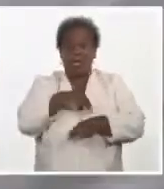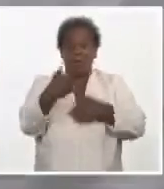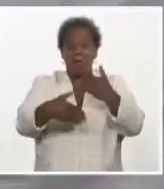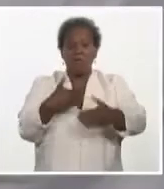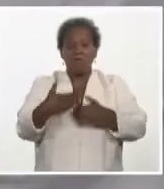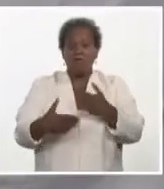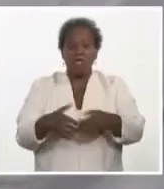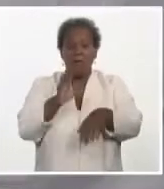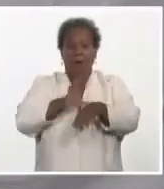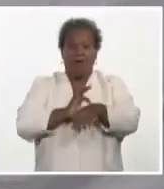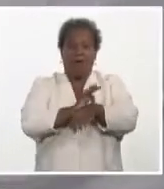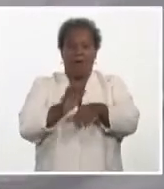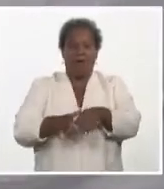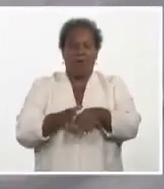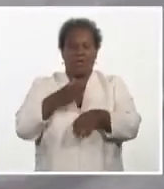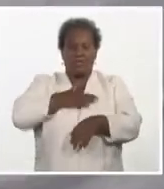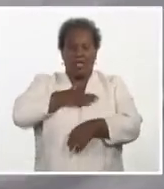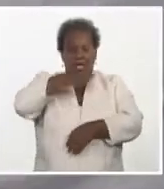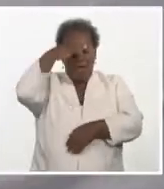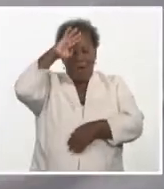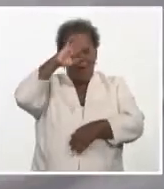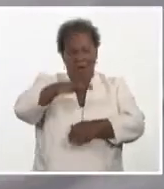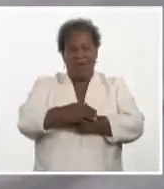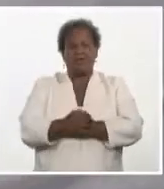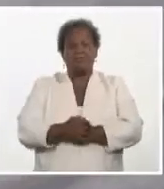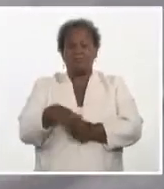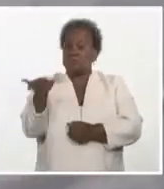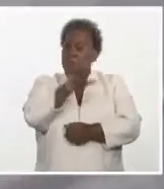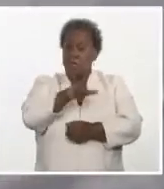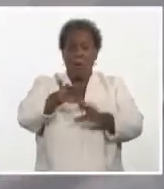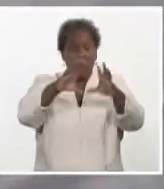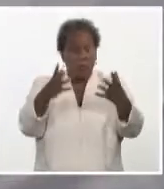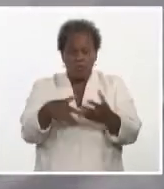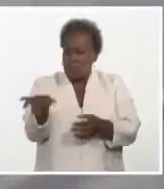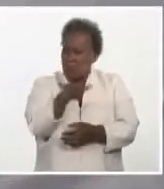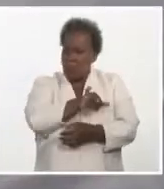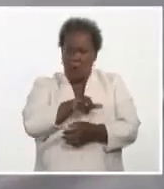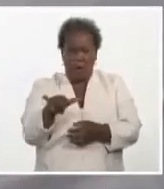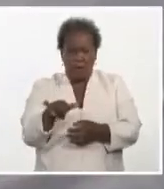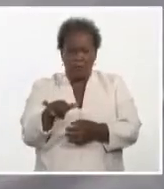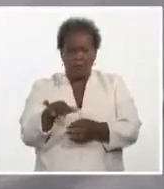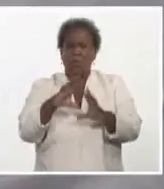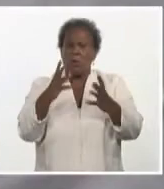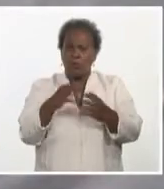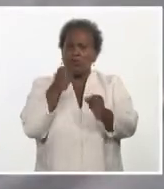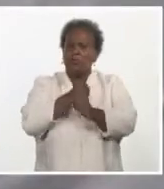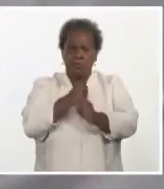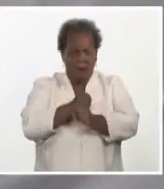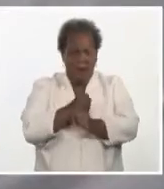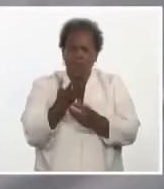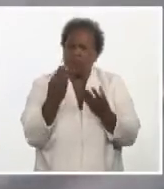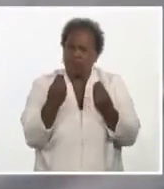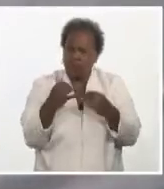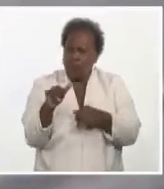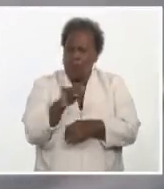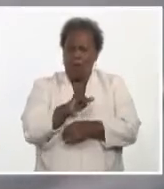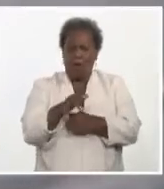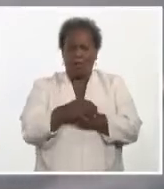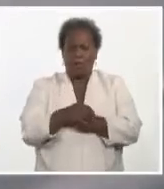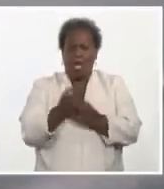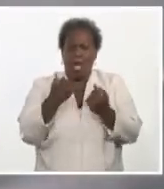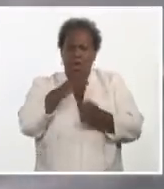gran problema de la pandemia en nuestro país, como se va a hacer también en el mundo, porque también en el mundo se trabaja mucho. ¿Alguna